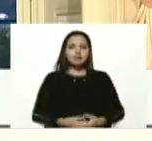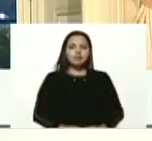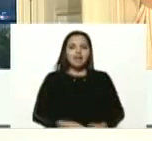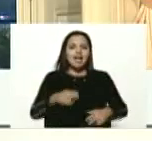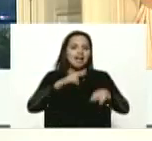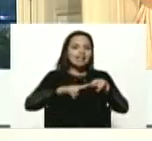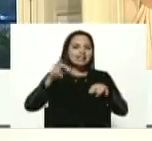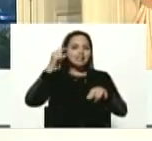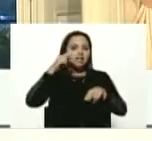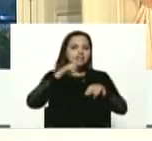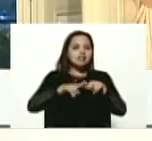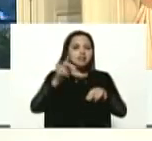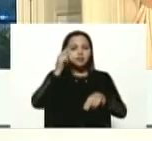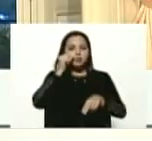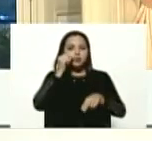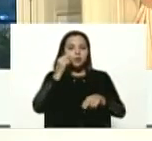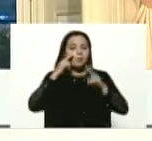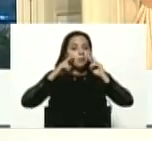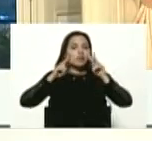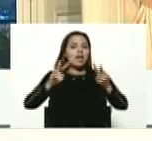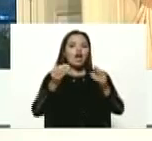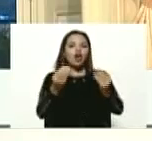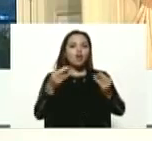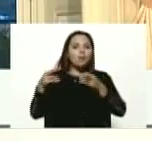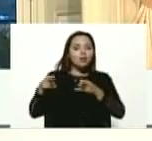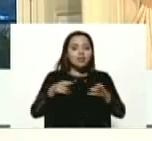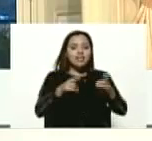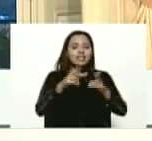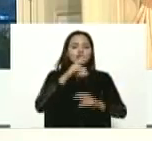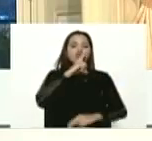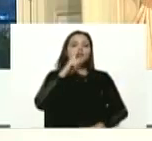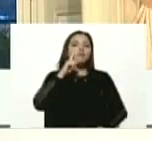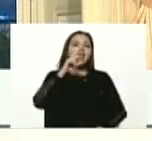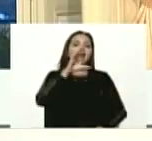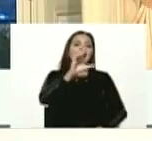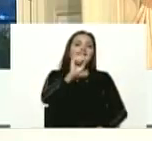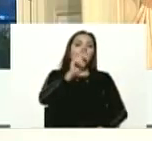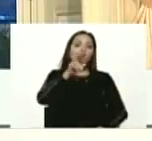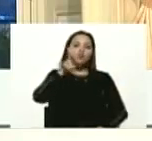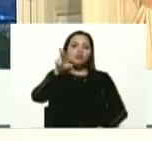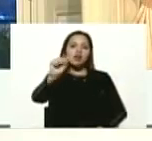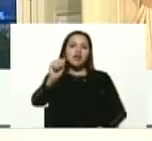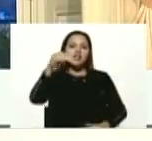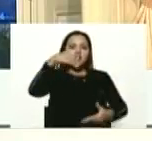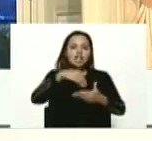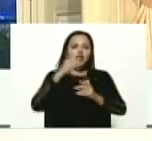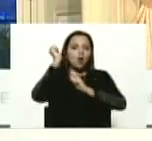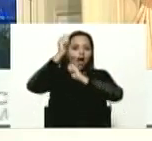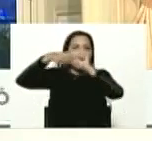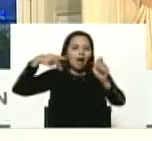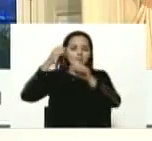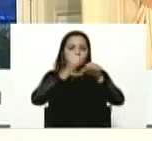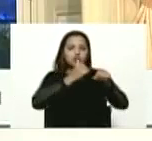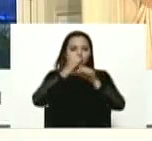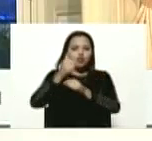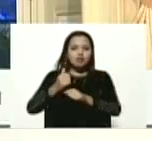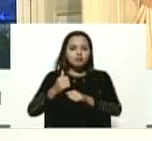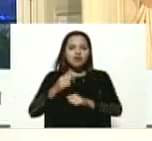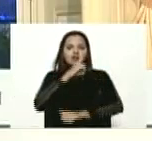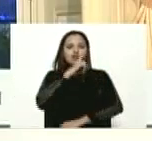niños y niñas para que vean en el río Caura, en Amazonas, este fenómeno de la